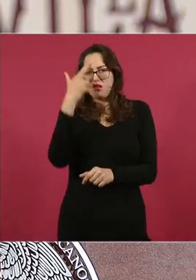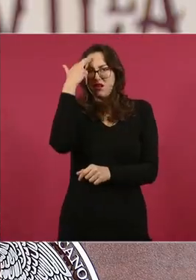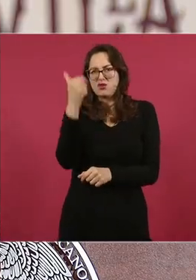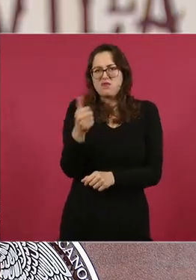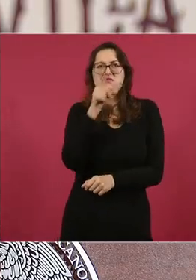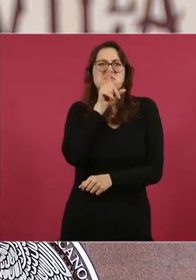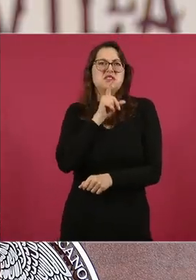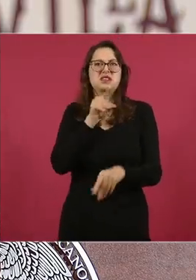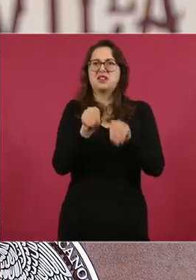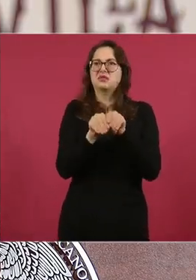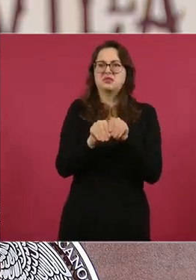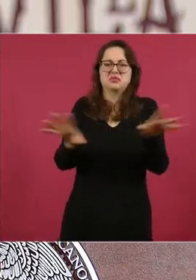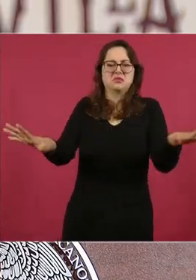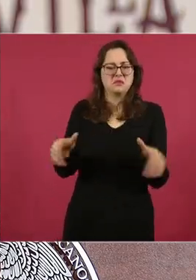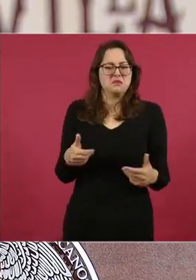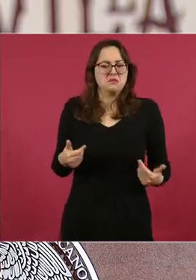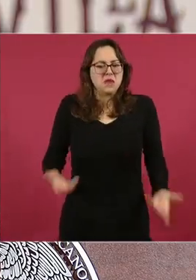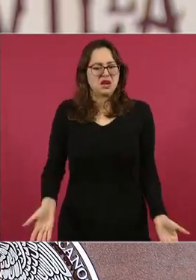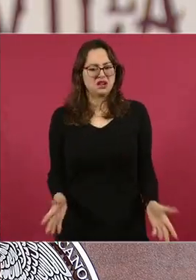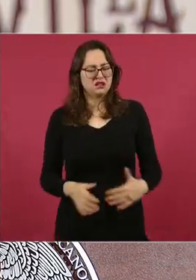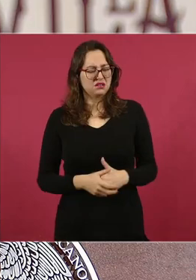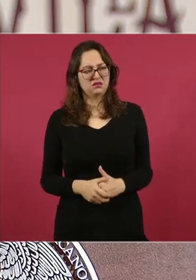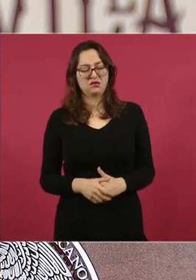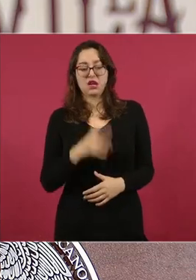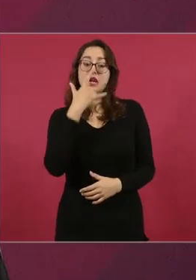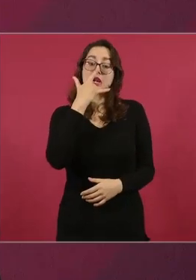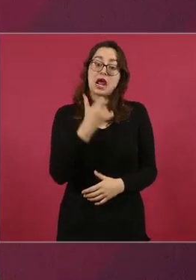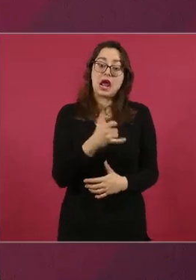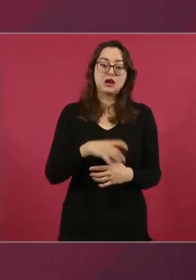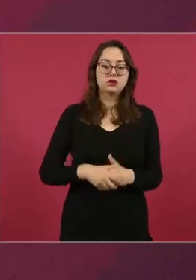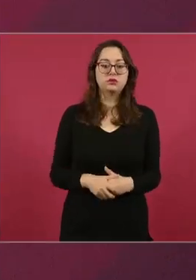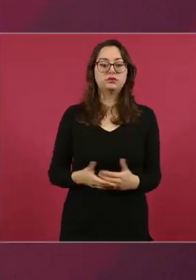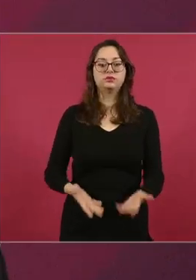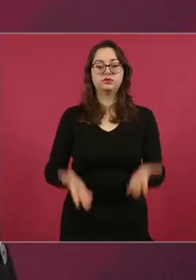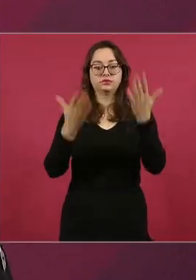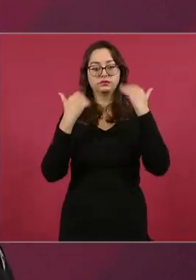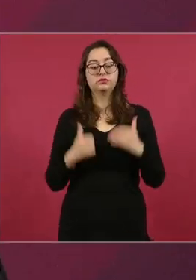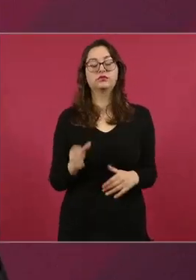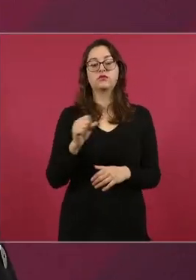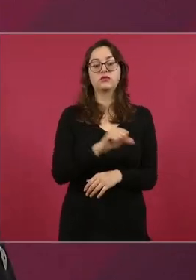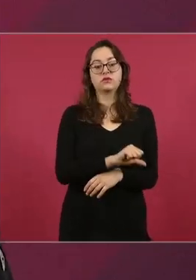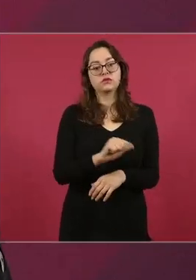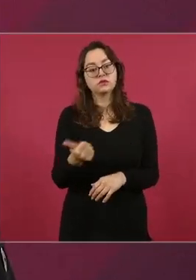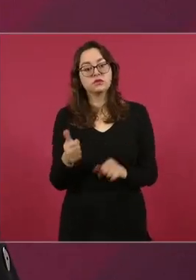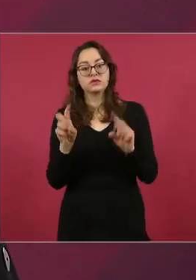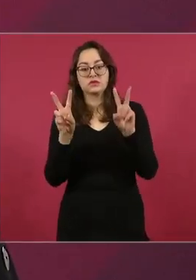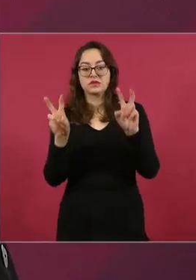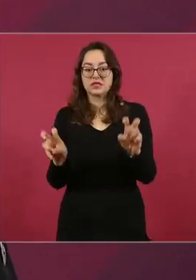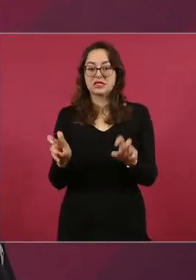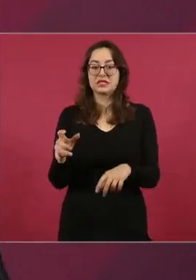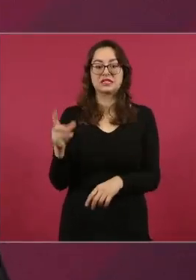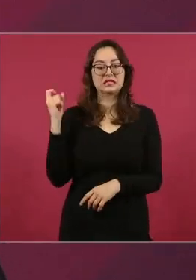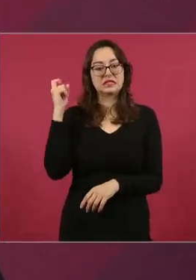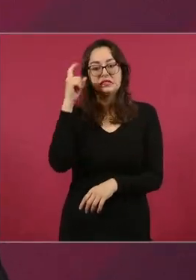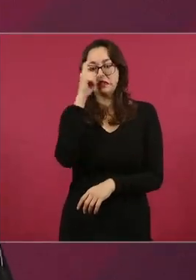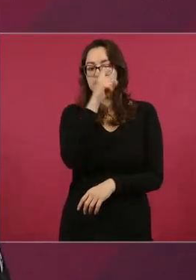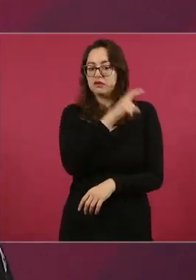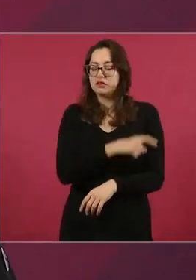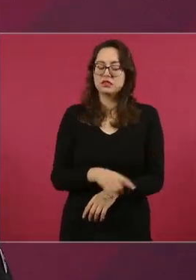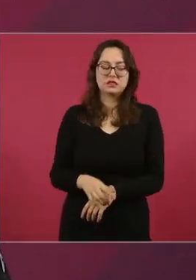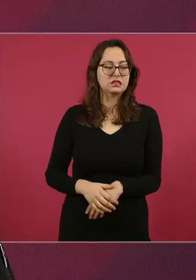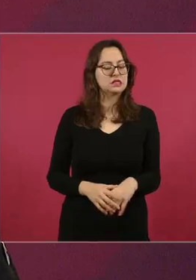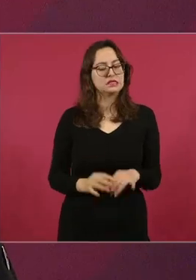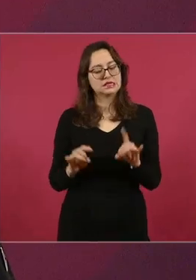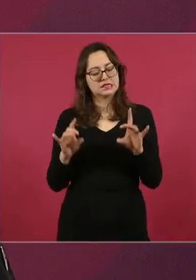otra, porque este es un tema muy sensible y, como sabemos, algunos medios de comunicación conservadores no tienen